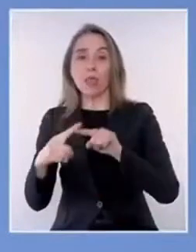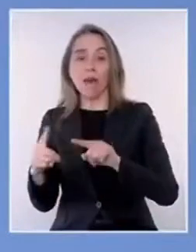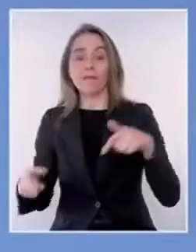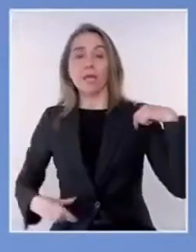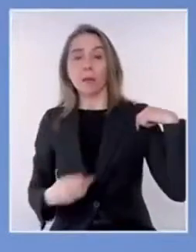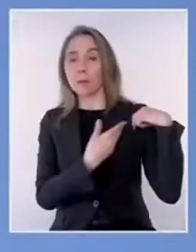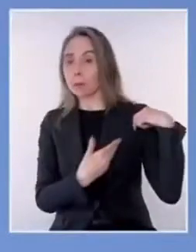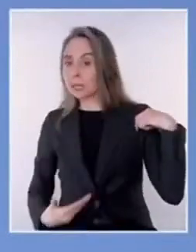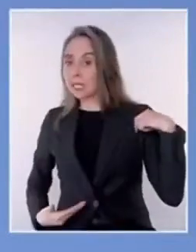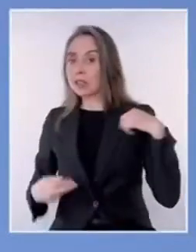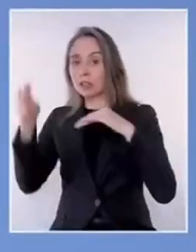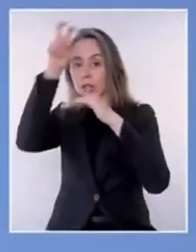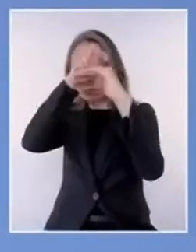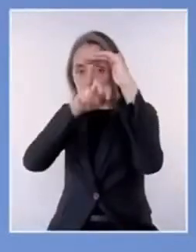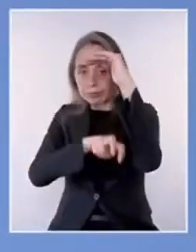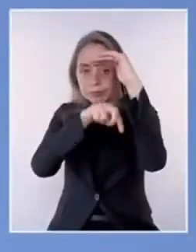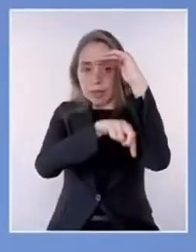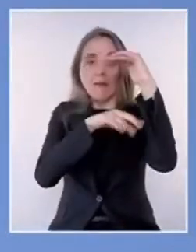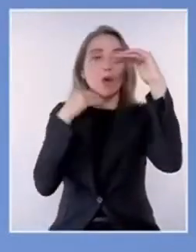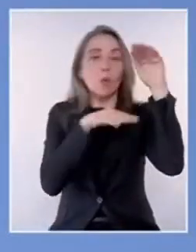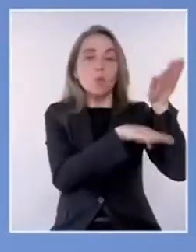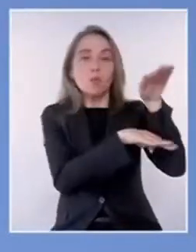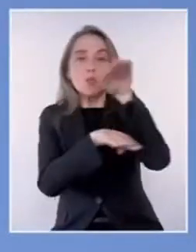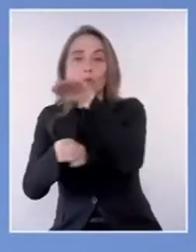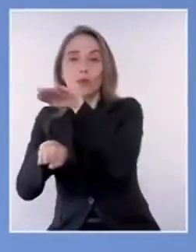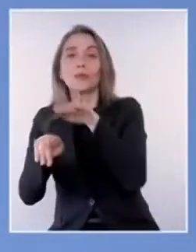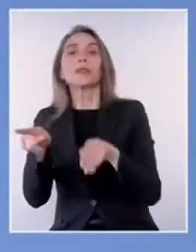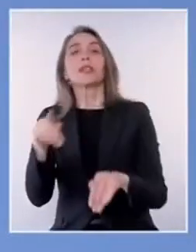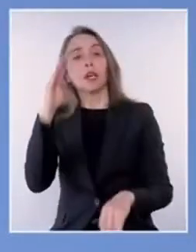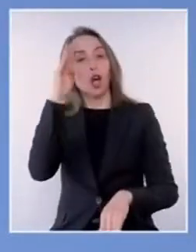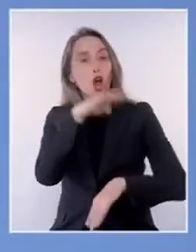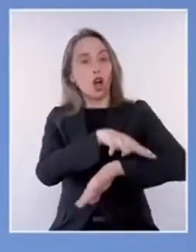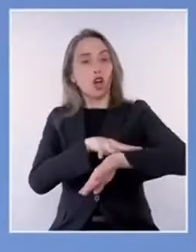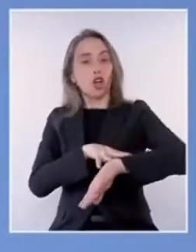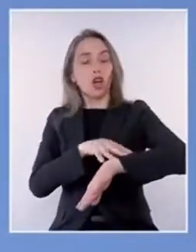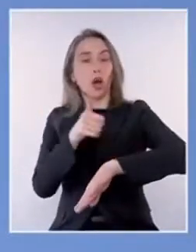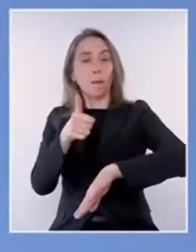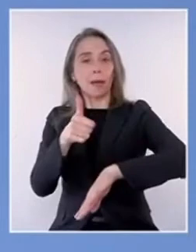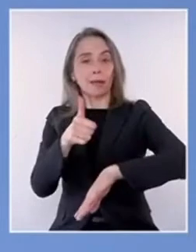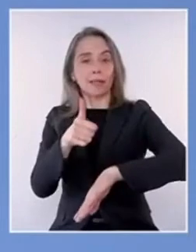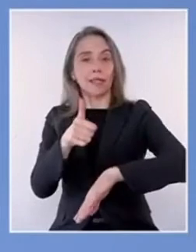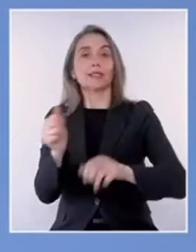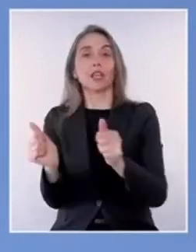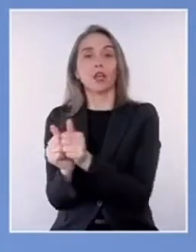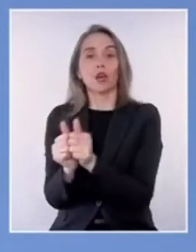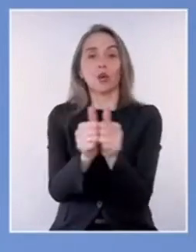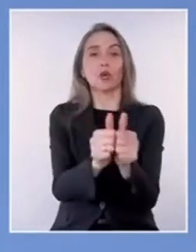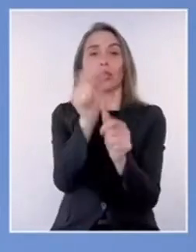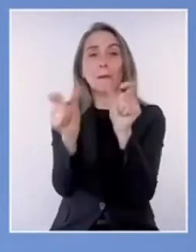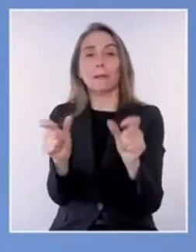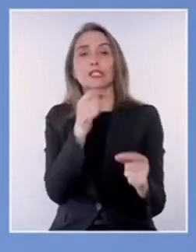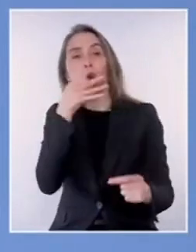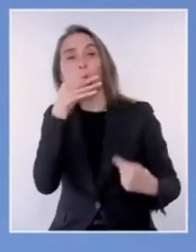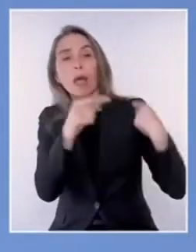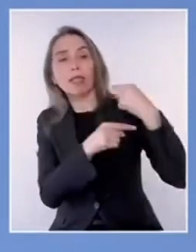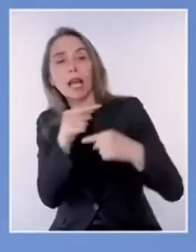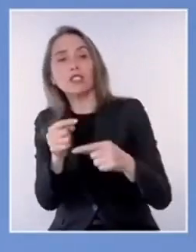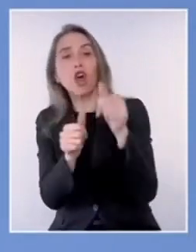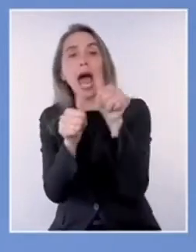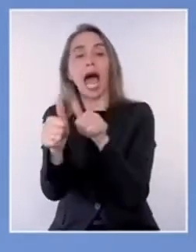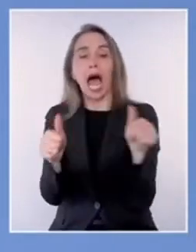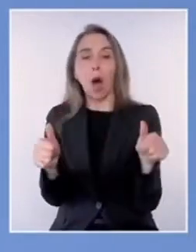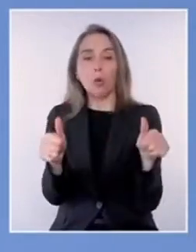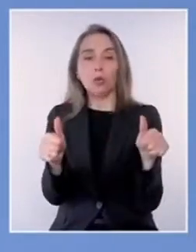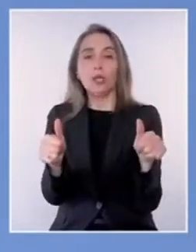mandato, va a ingresar a la cripta, acompañado por el comandante en jefe de la Armada y también por historiadores y también buena parte de las